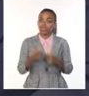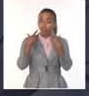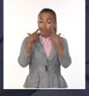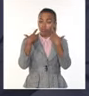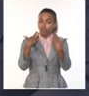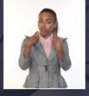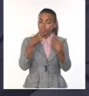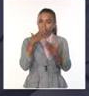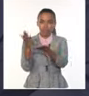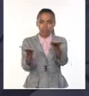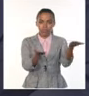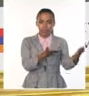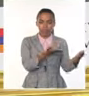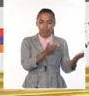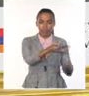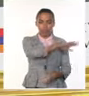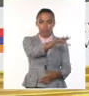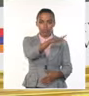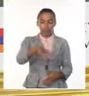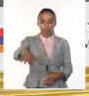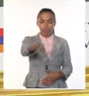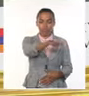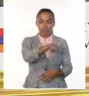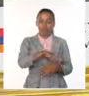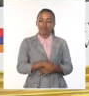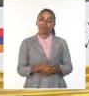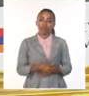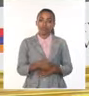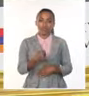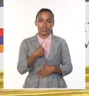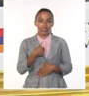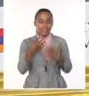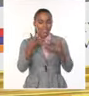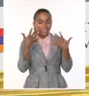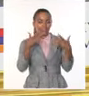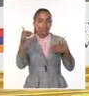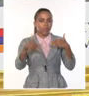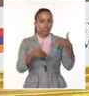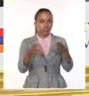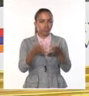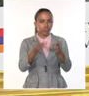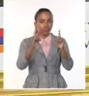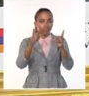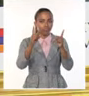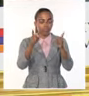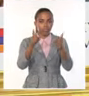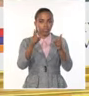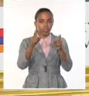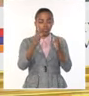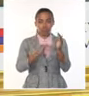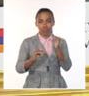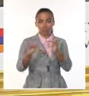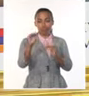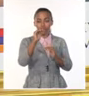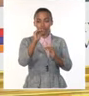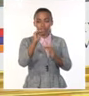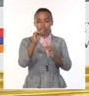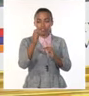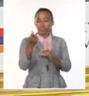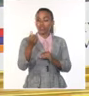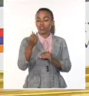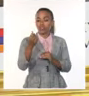invitados. Siempre es un honor participar en estas reuniones del Consejo Supremo Económico